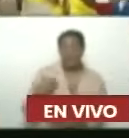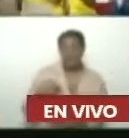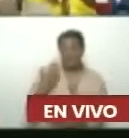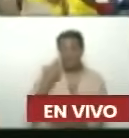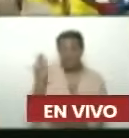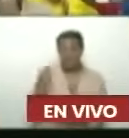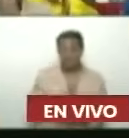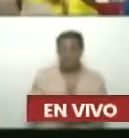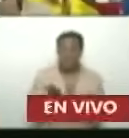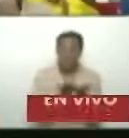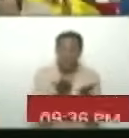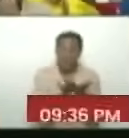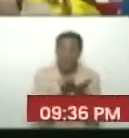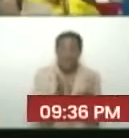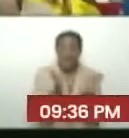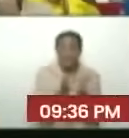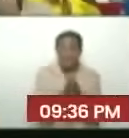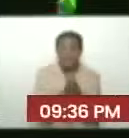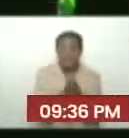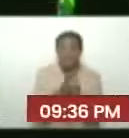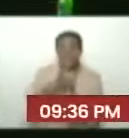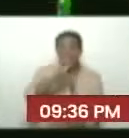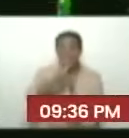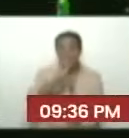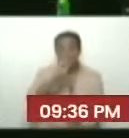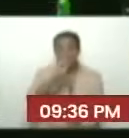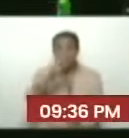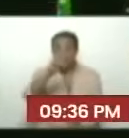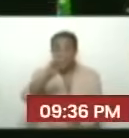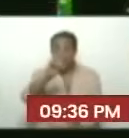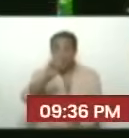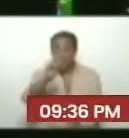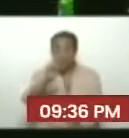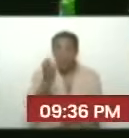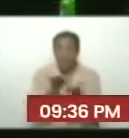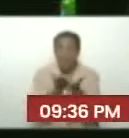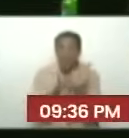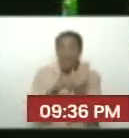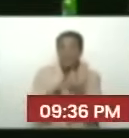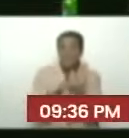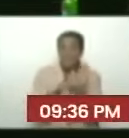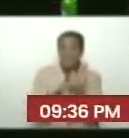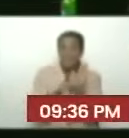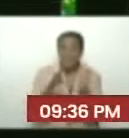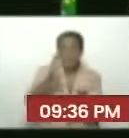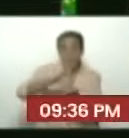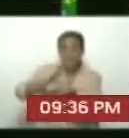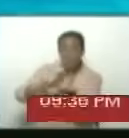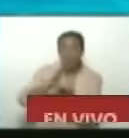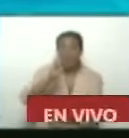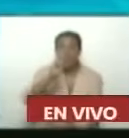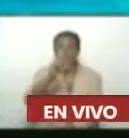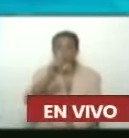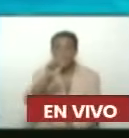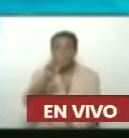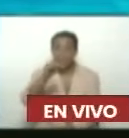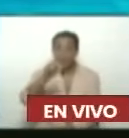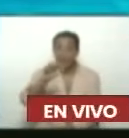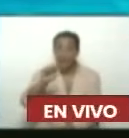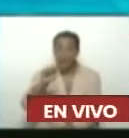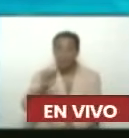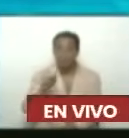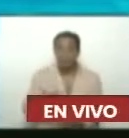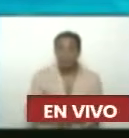del Colegio San Simón, escuela secundaria de la ciudad de La Plata, provincia de